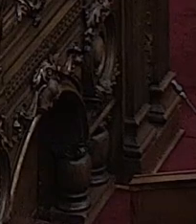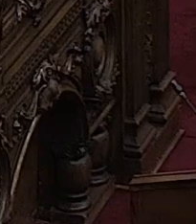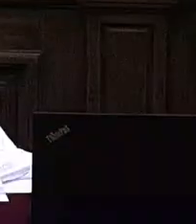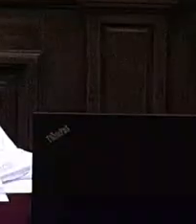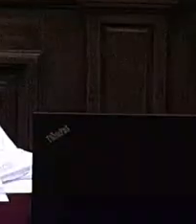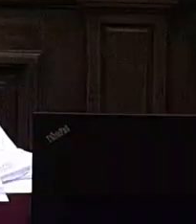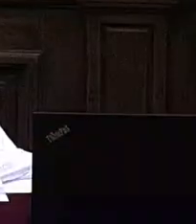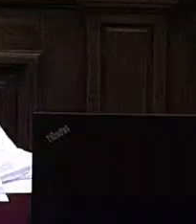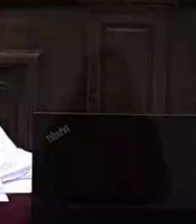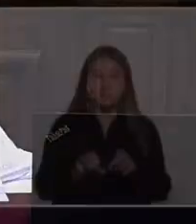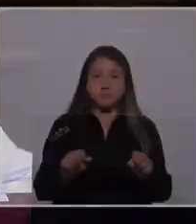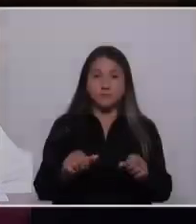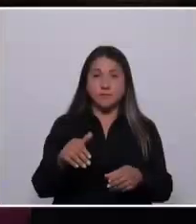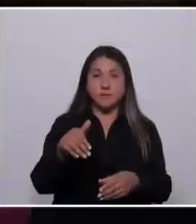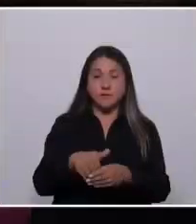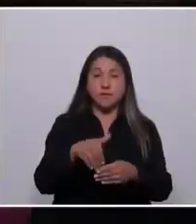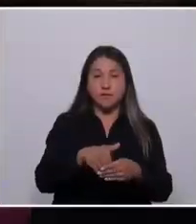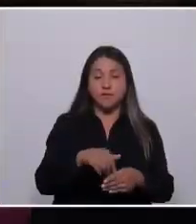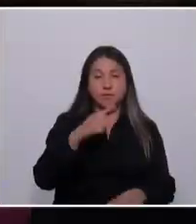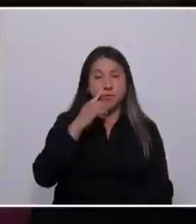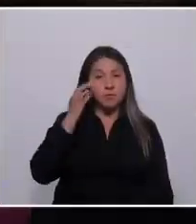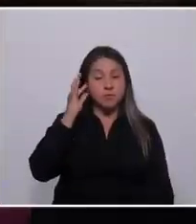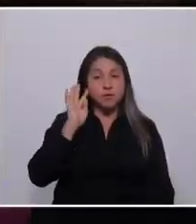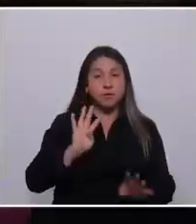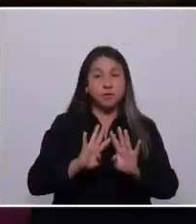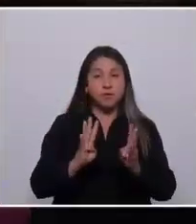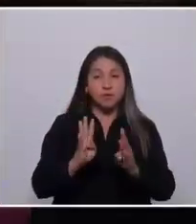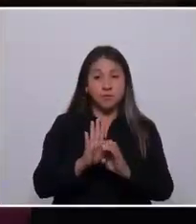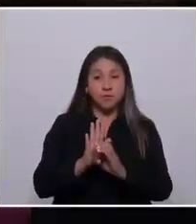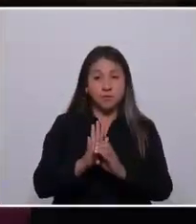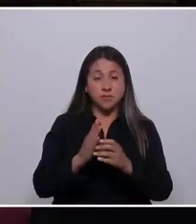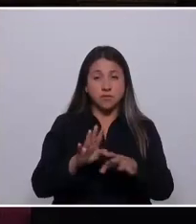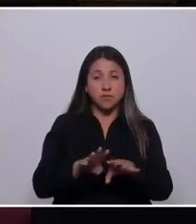Han emitido su voto, señoras y señores convencionales.